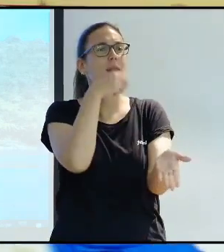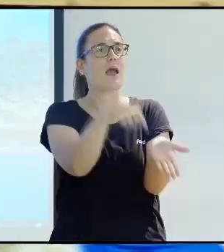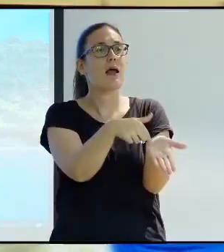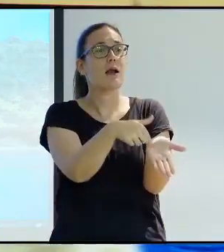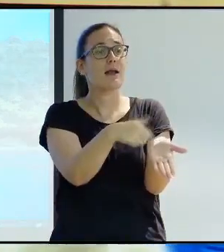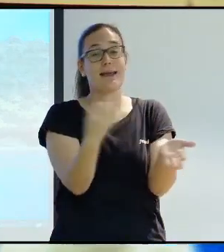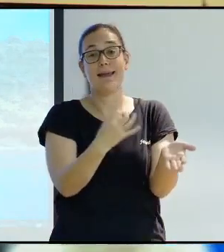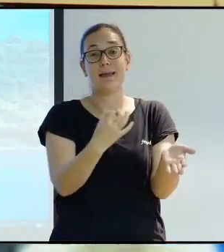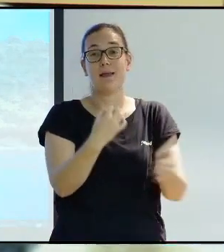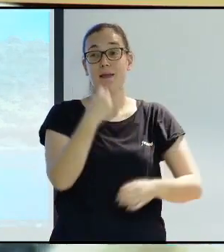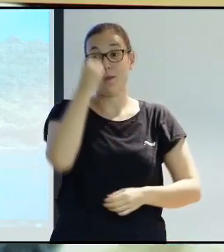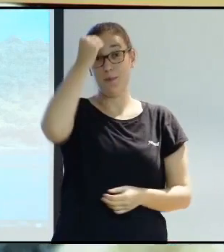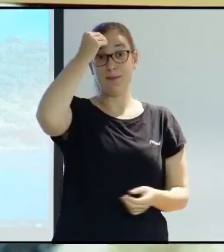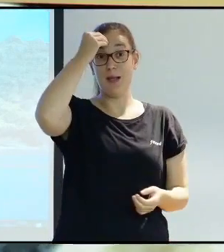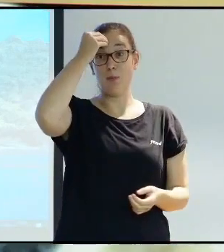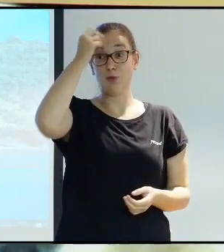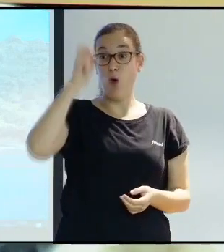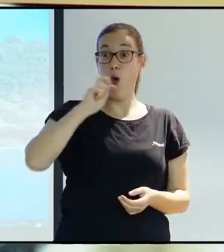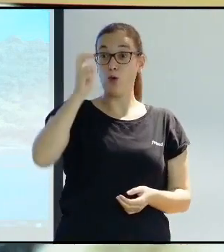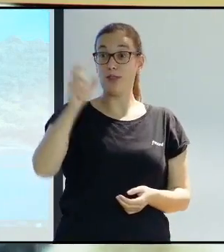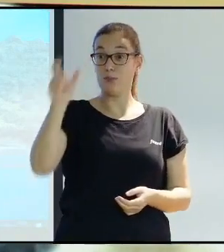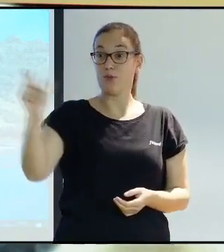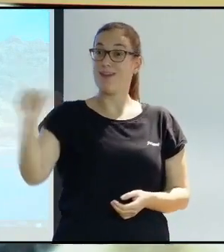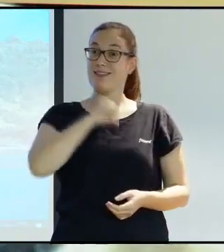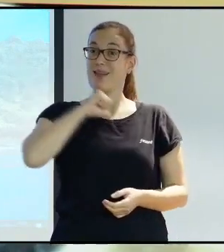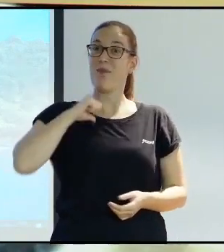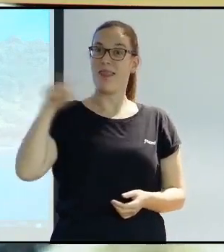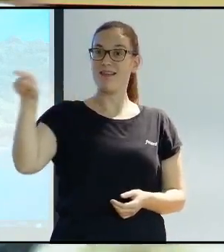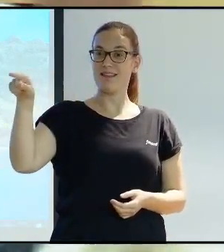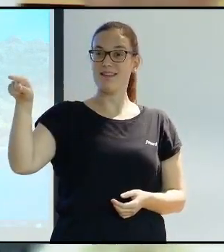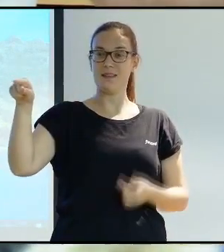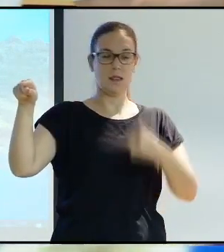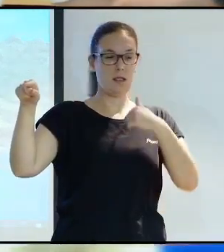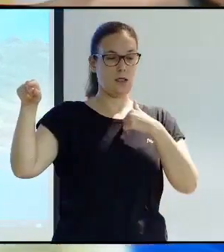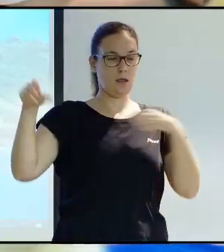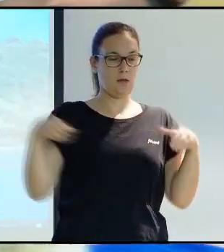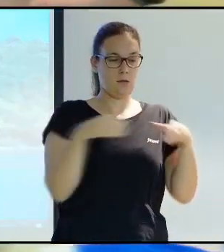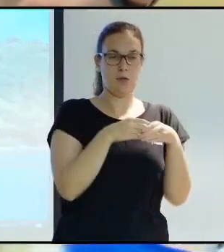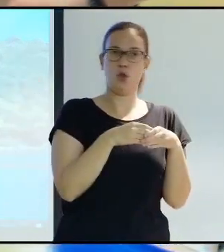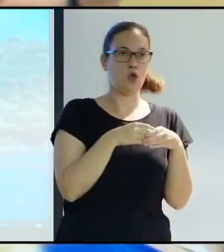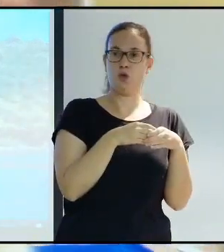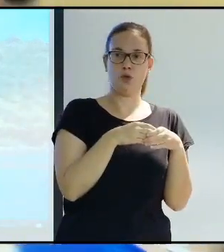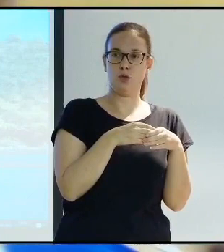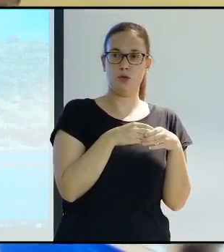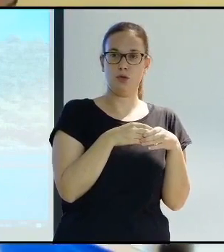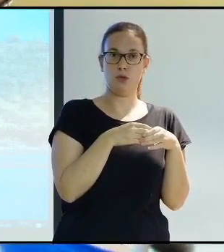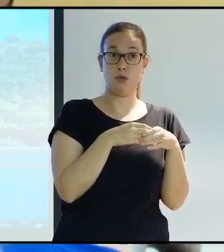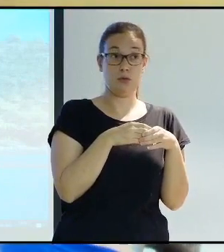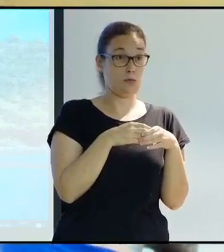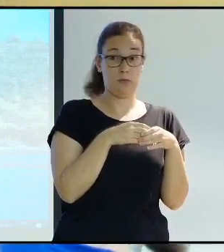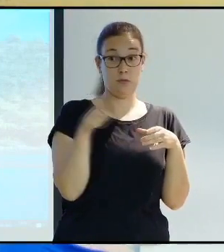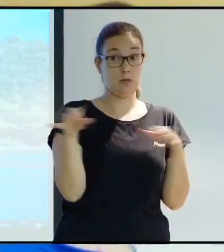creemos que otras personas son efectivamente independientes, mientras que ese colectivo no lo es. Y resulta